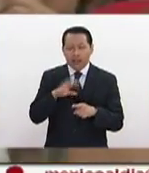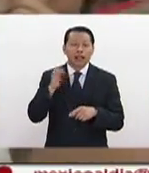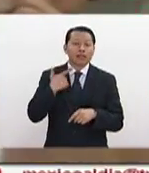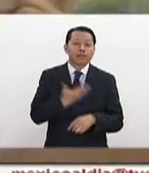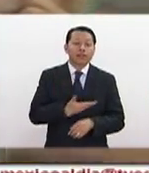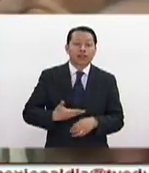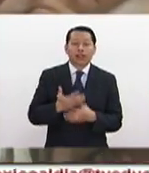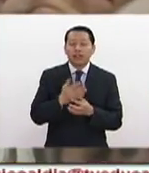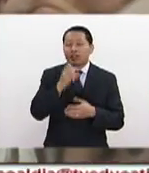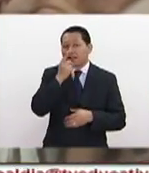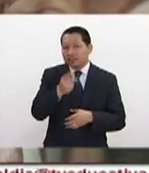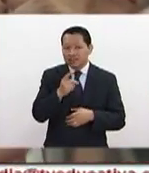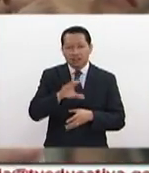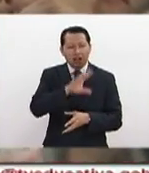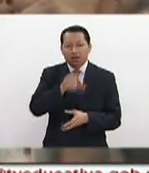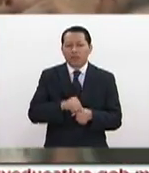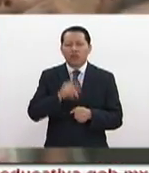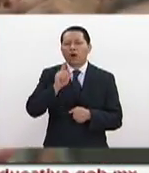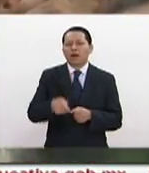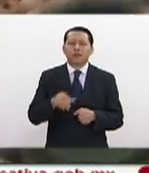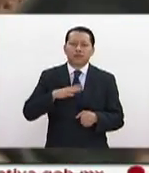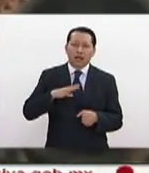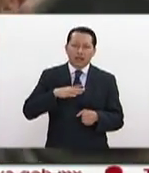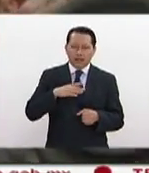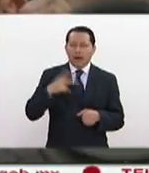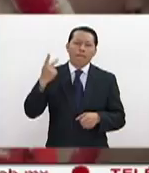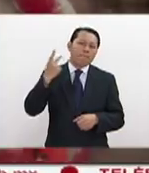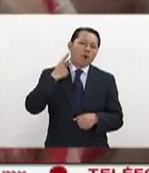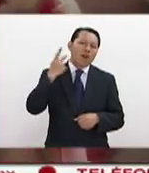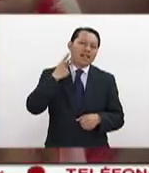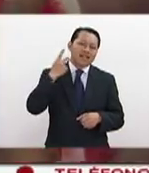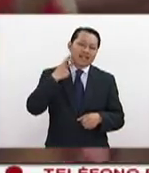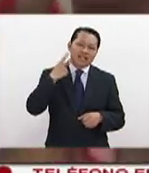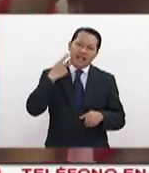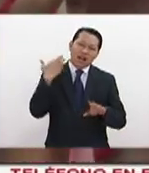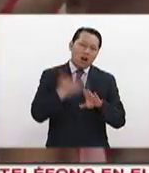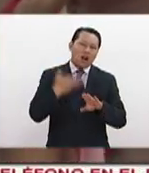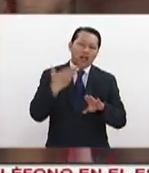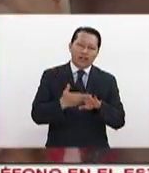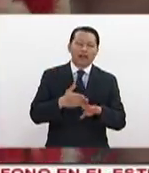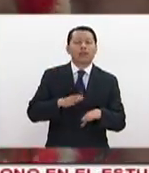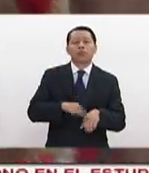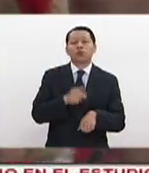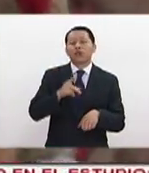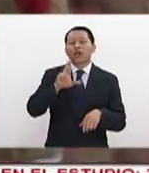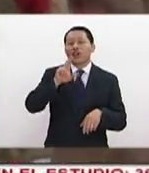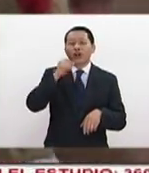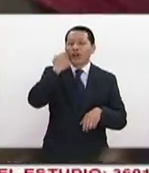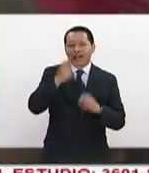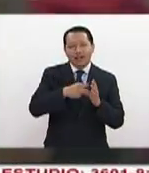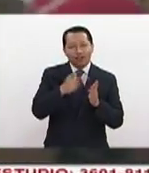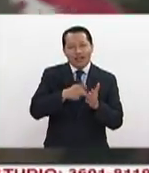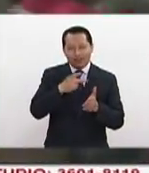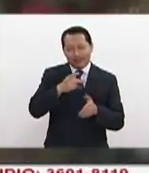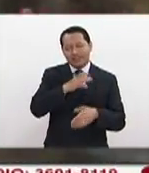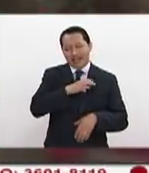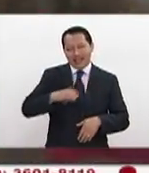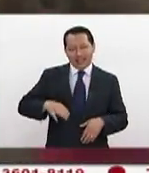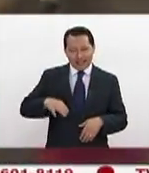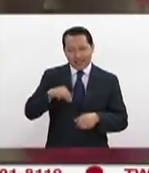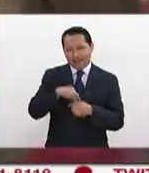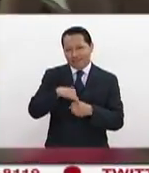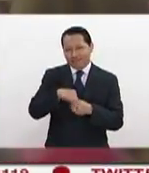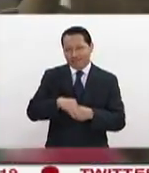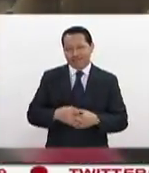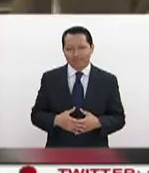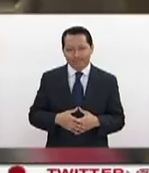expresidente aseguró que todo se trata de una persecución política para evitar que vuelva a contender en las elecciones